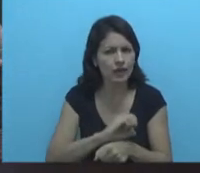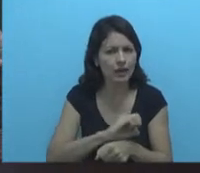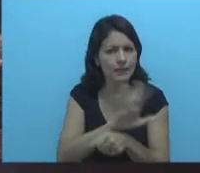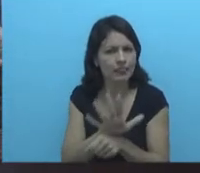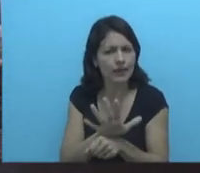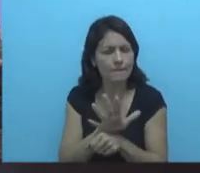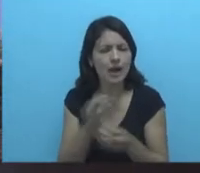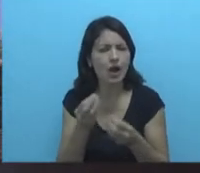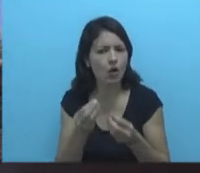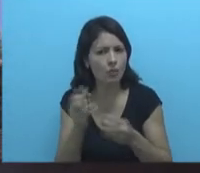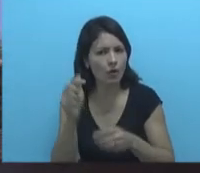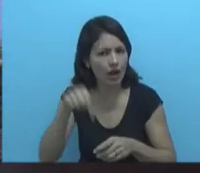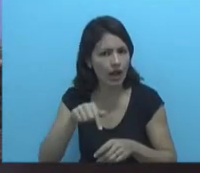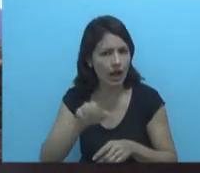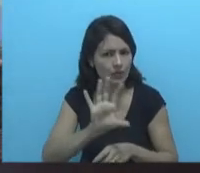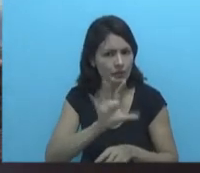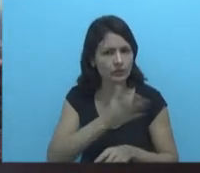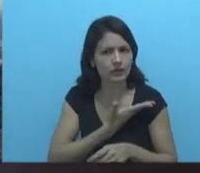actualidad.